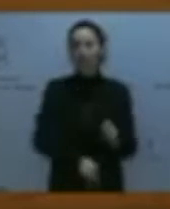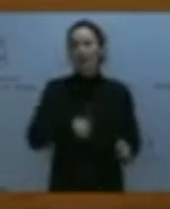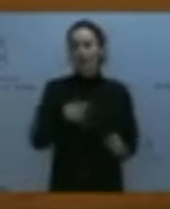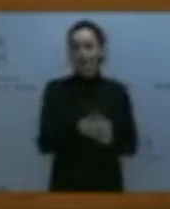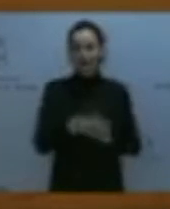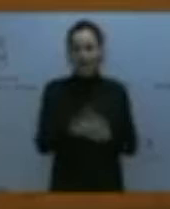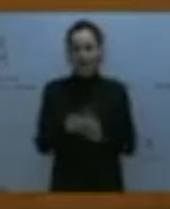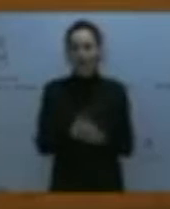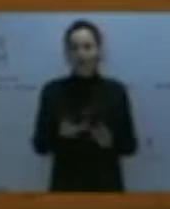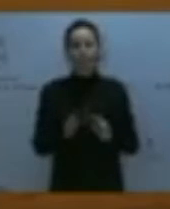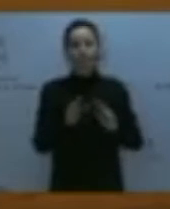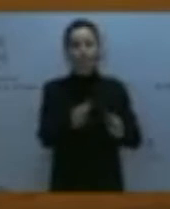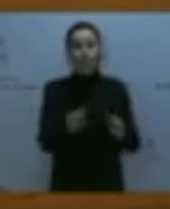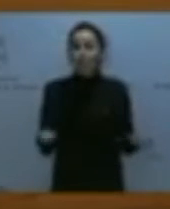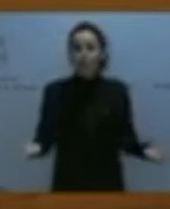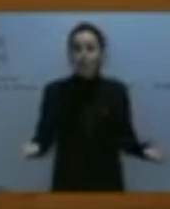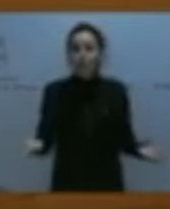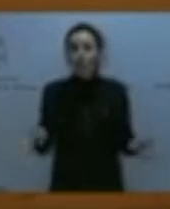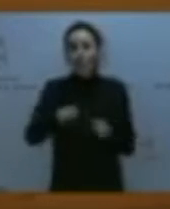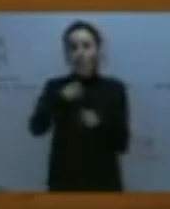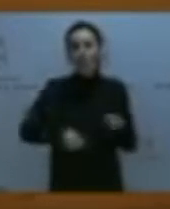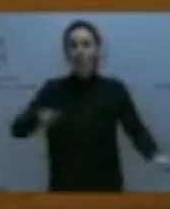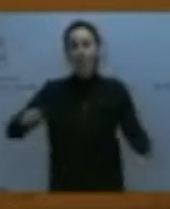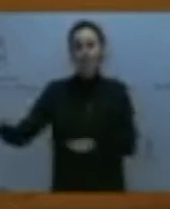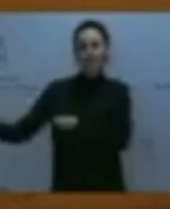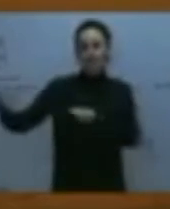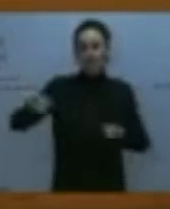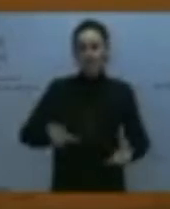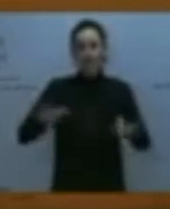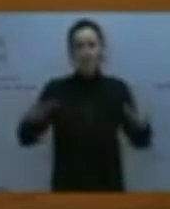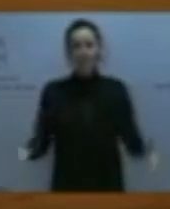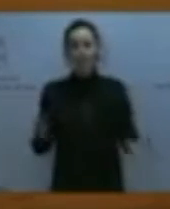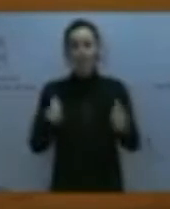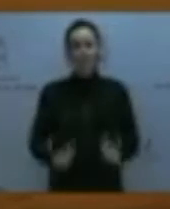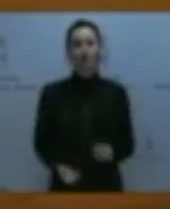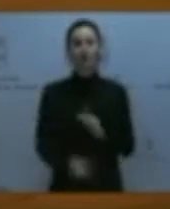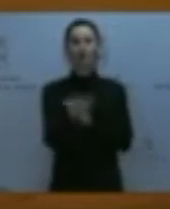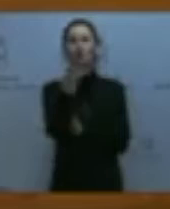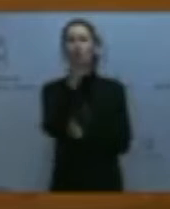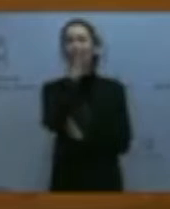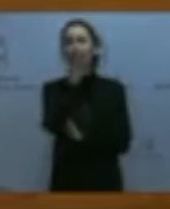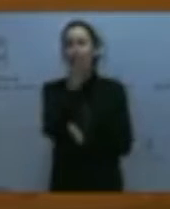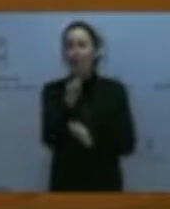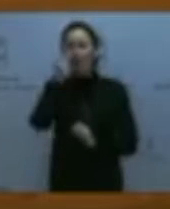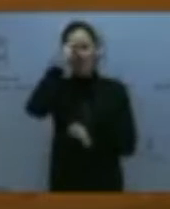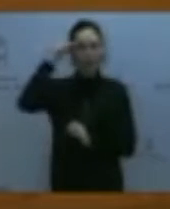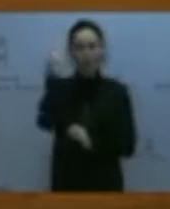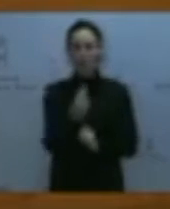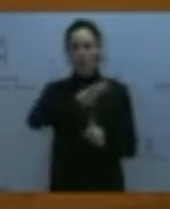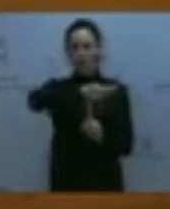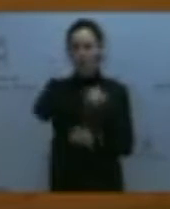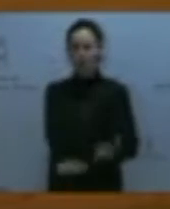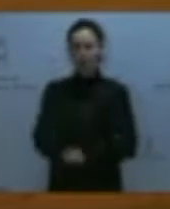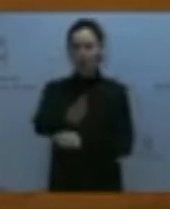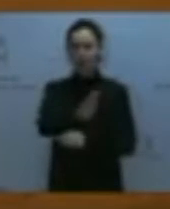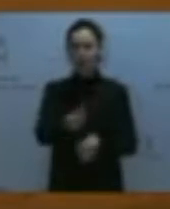con las personas emigrantes. La certificación de origen y o de respeto con el medio ambiente, como por ejemplo